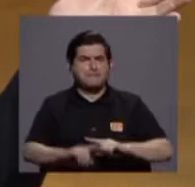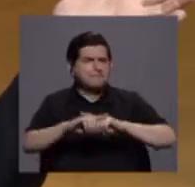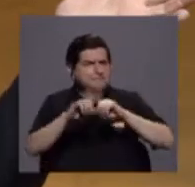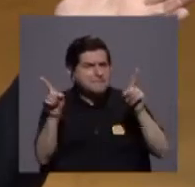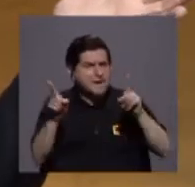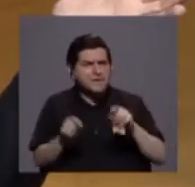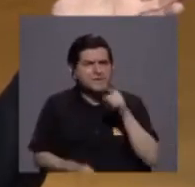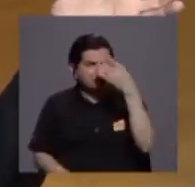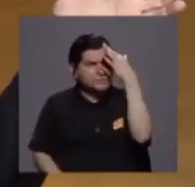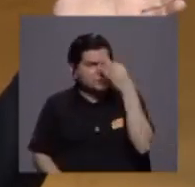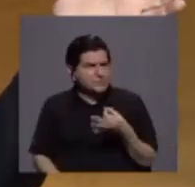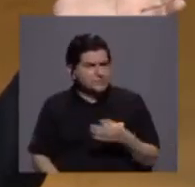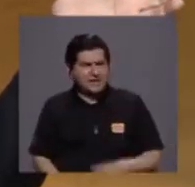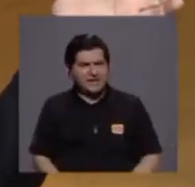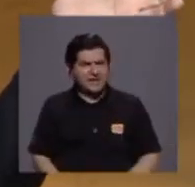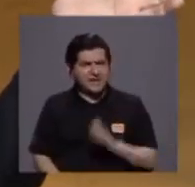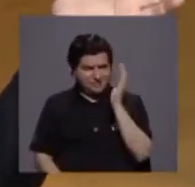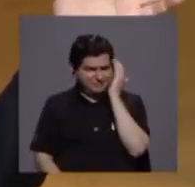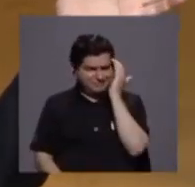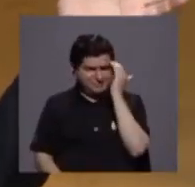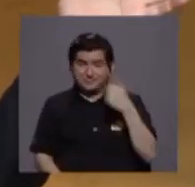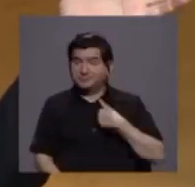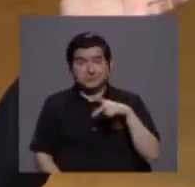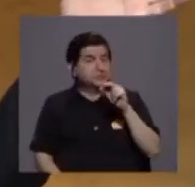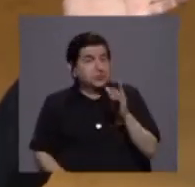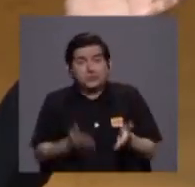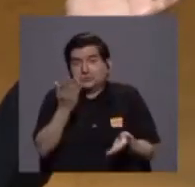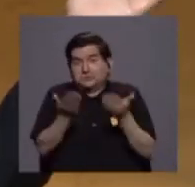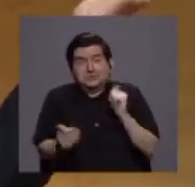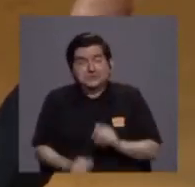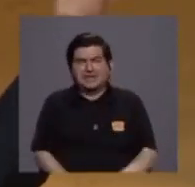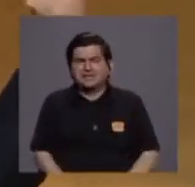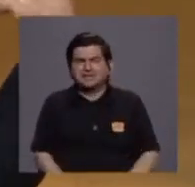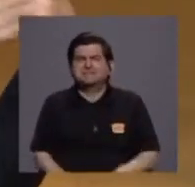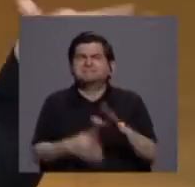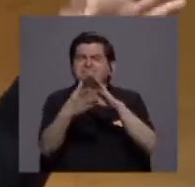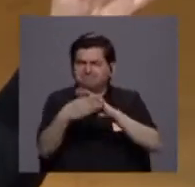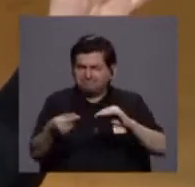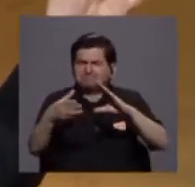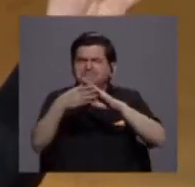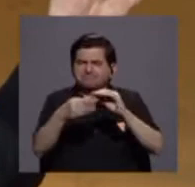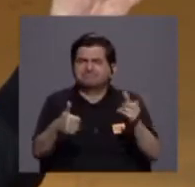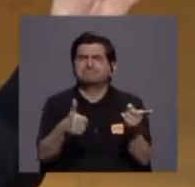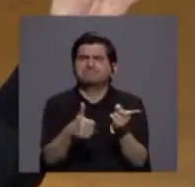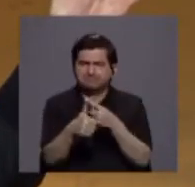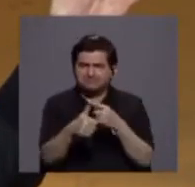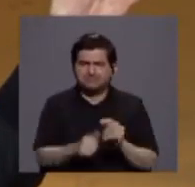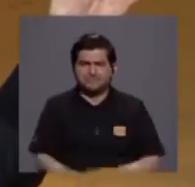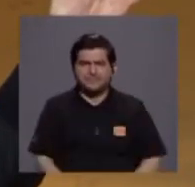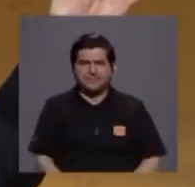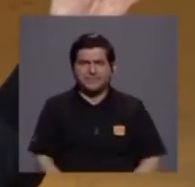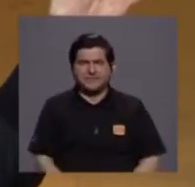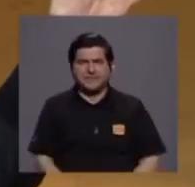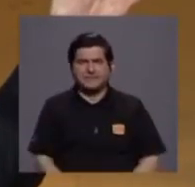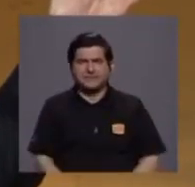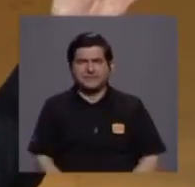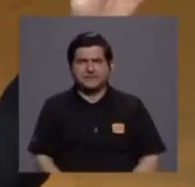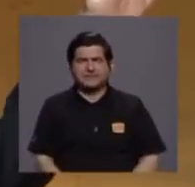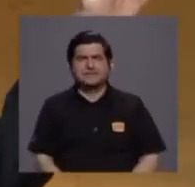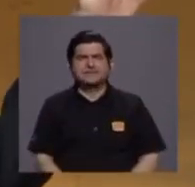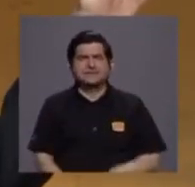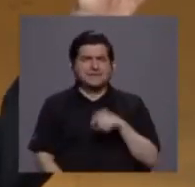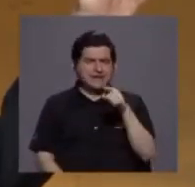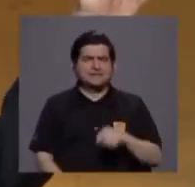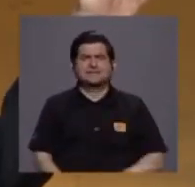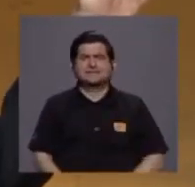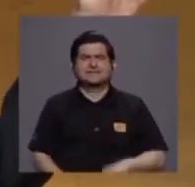si le parece, don Guillermo, usted que sí lo sabe y yo no, ¿por qué no nos cuenta primero de la cátedra Humboldt?